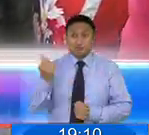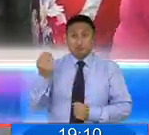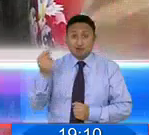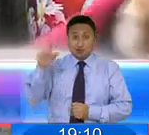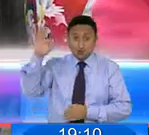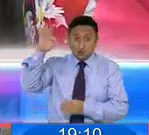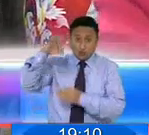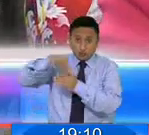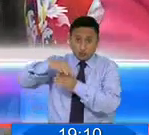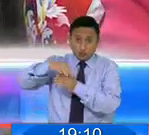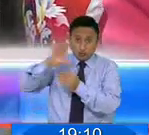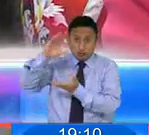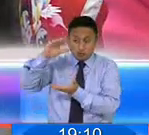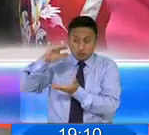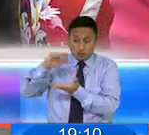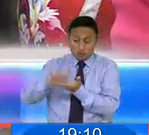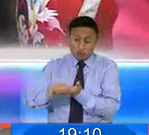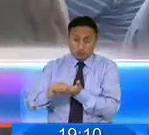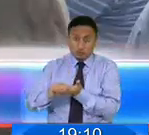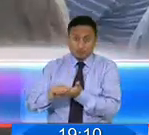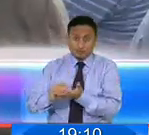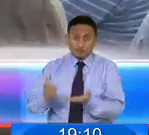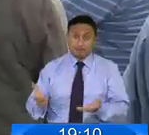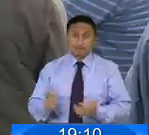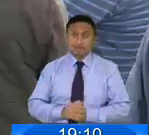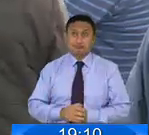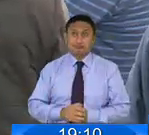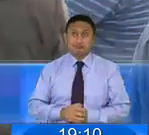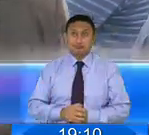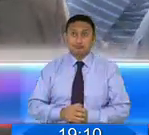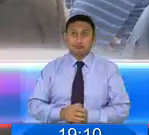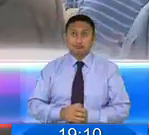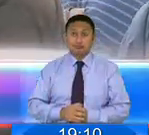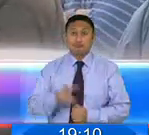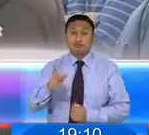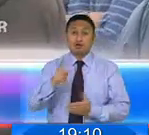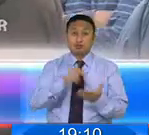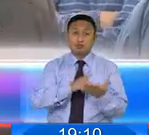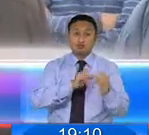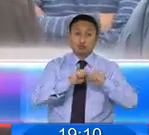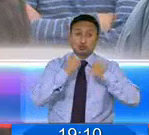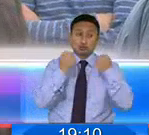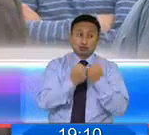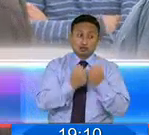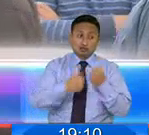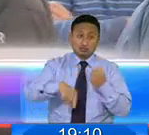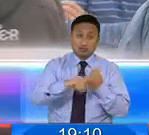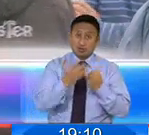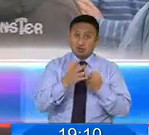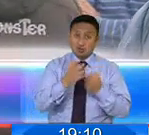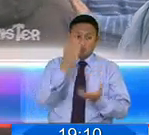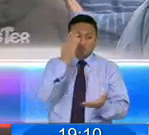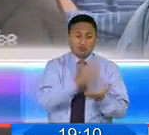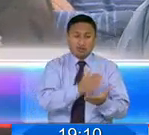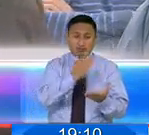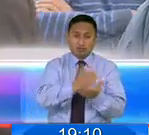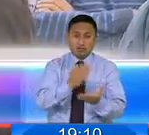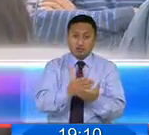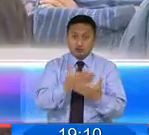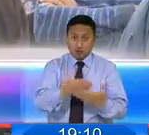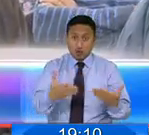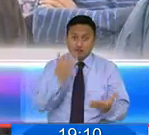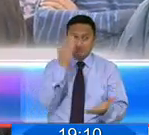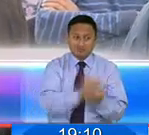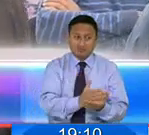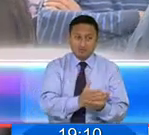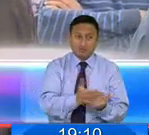teníamos, estamos al frente todavía de ello. Proyectos sociales hemos detenido por falta de recursos. Sabemos que muchas obras se han detenido por falta